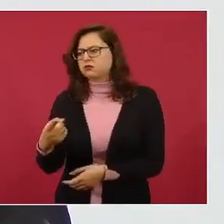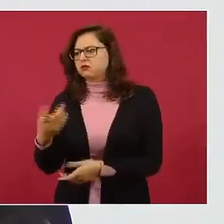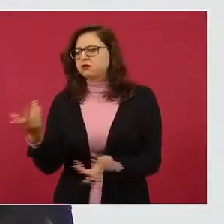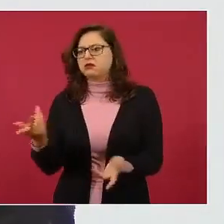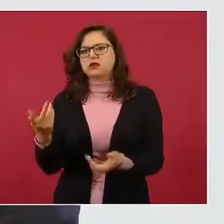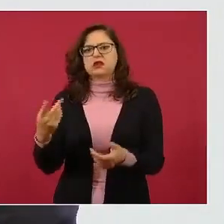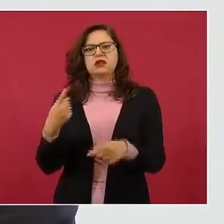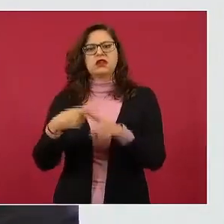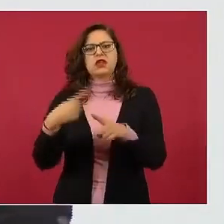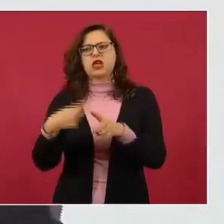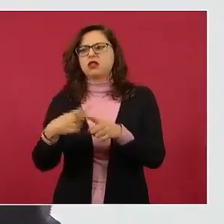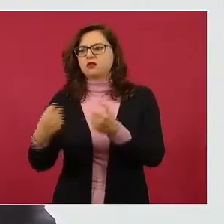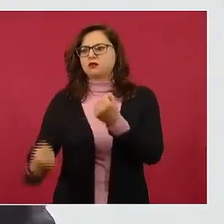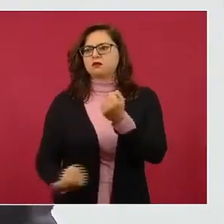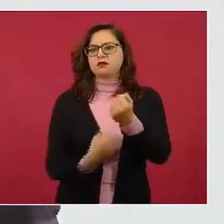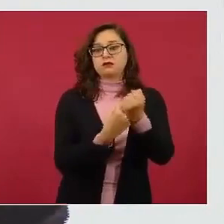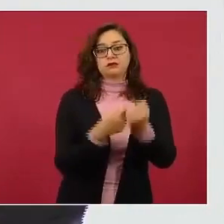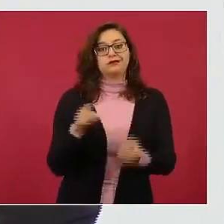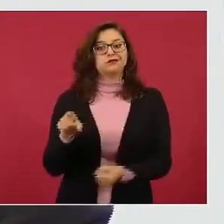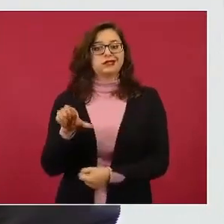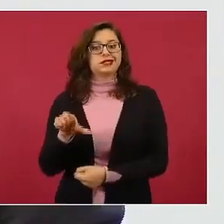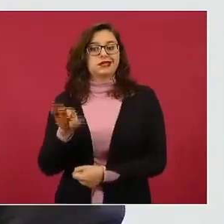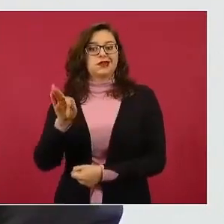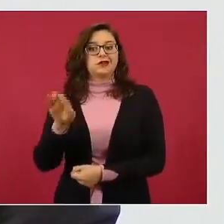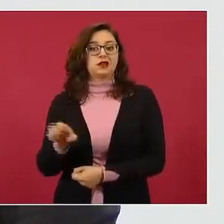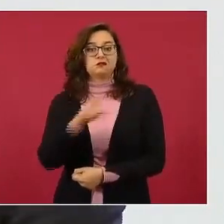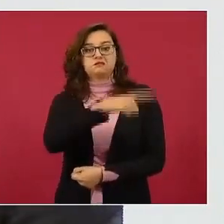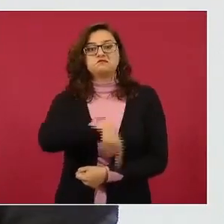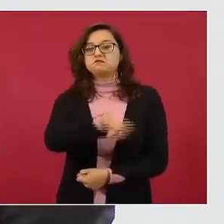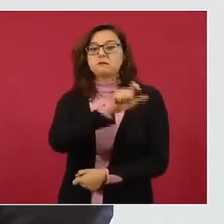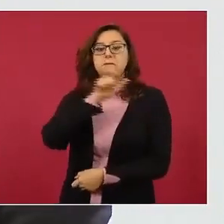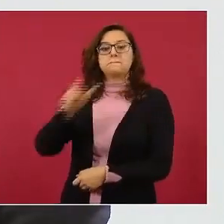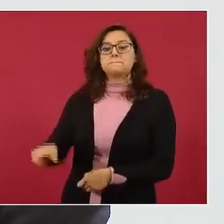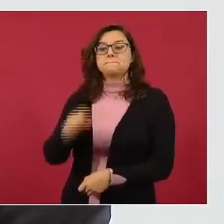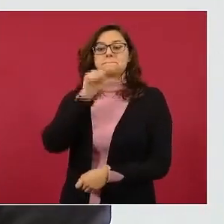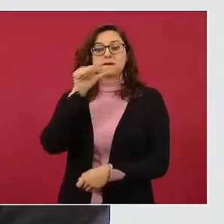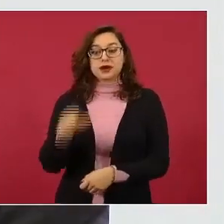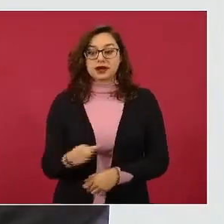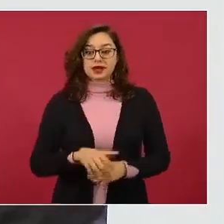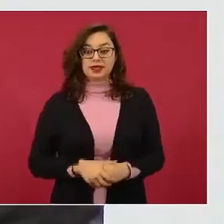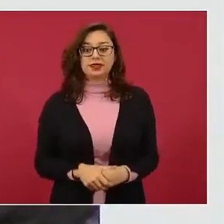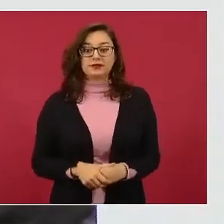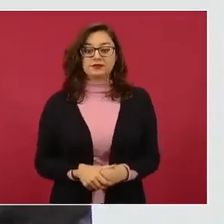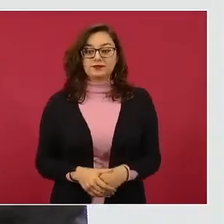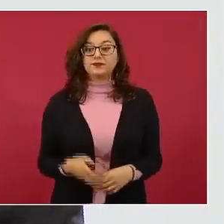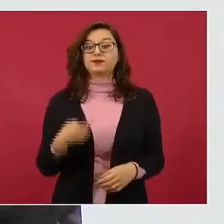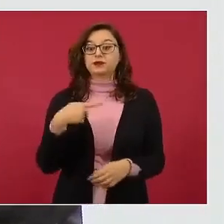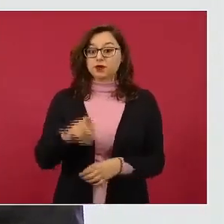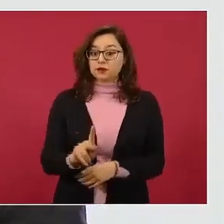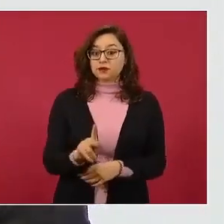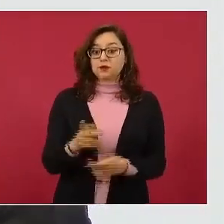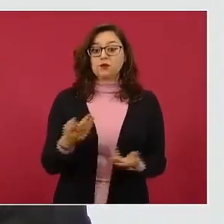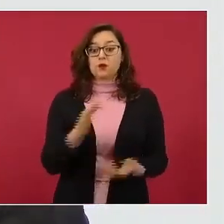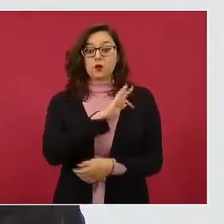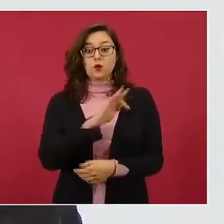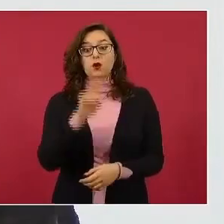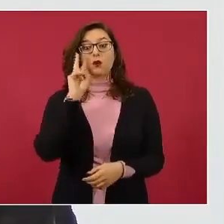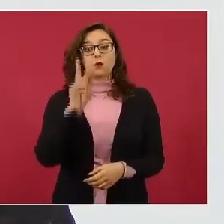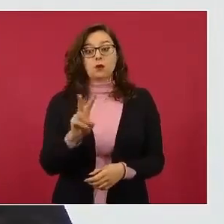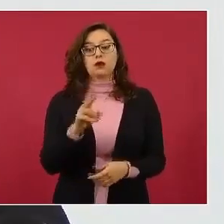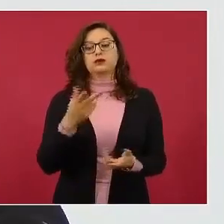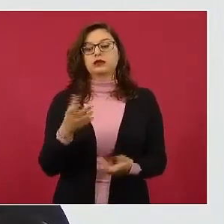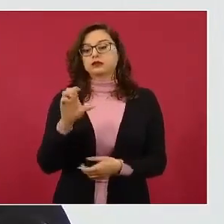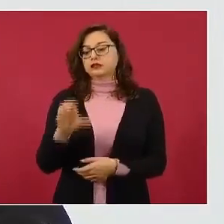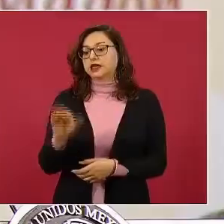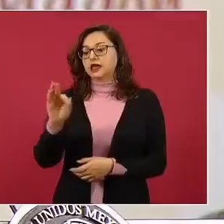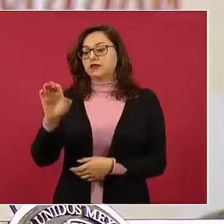por el respaldo. Pero si nos remitimos al gráfico, CFE genera el 38% de las energías